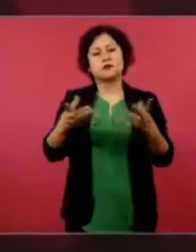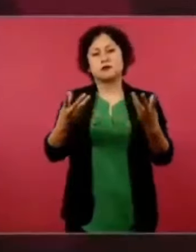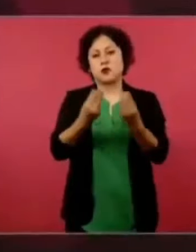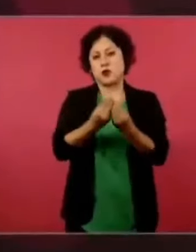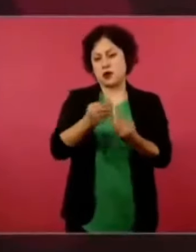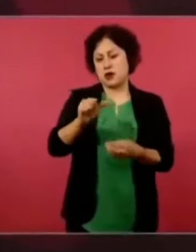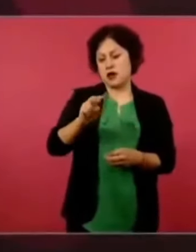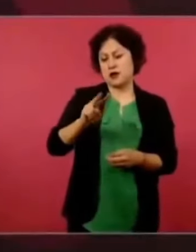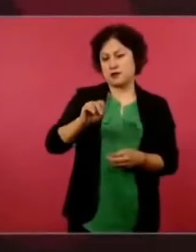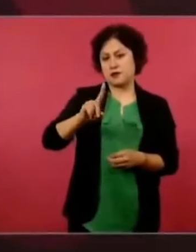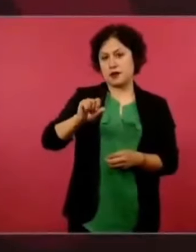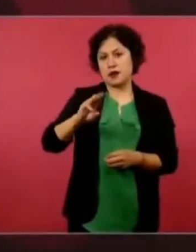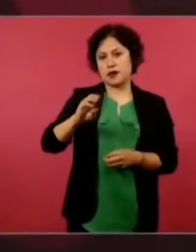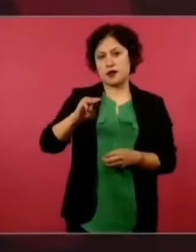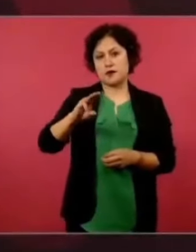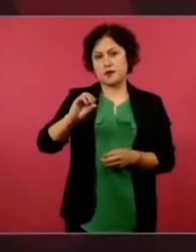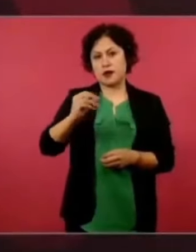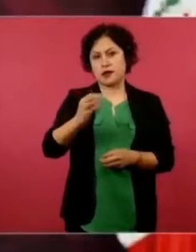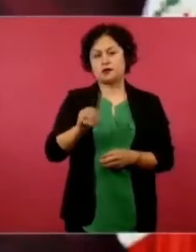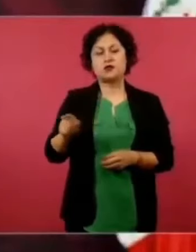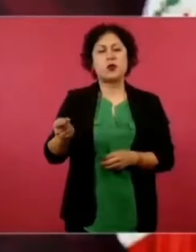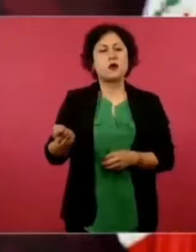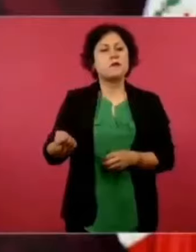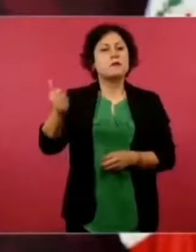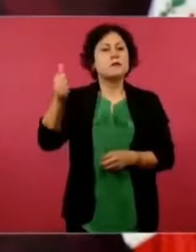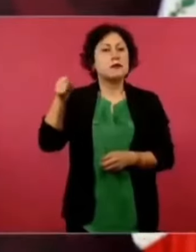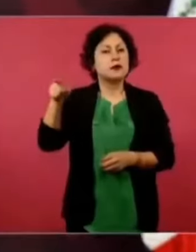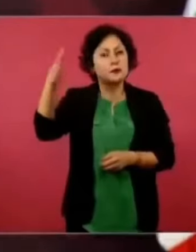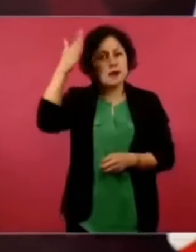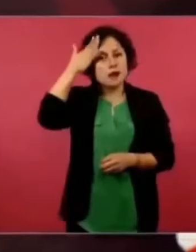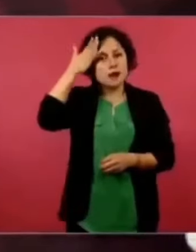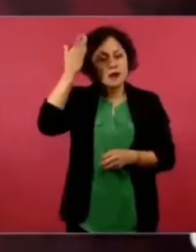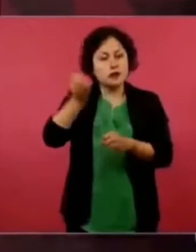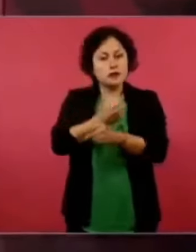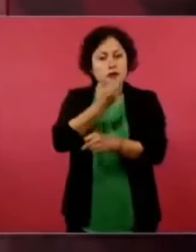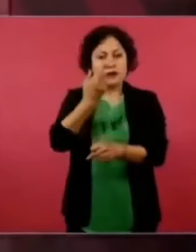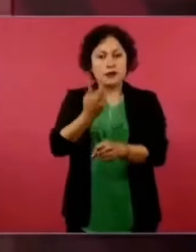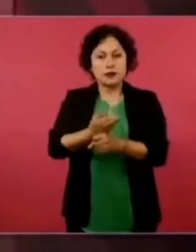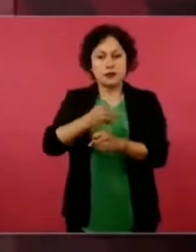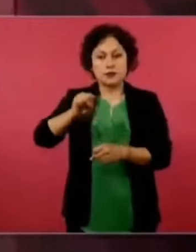primer secretario de Marina Fue el general Heriberto